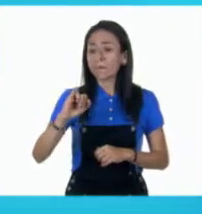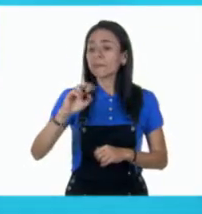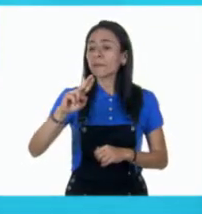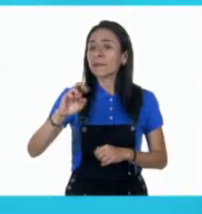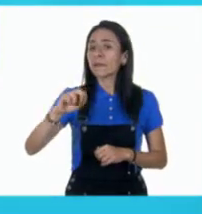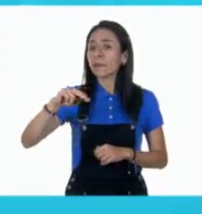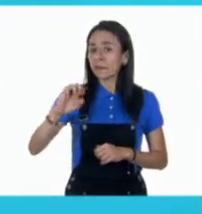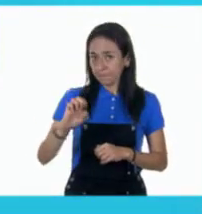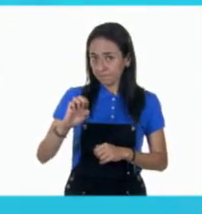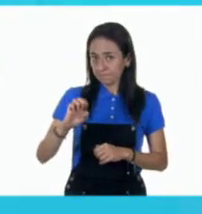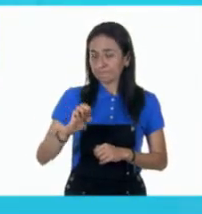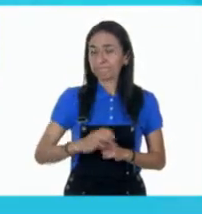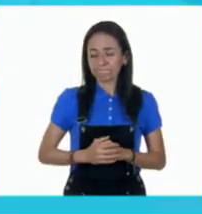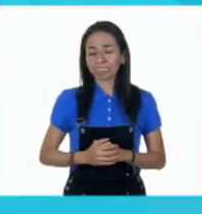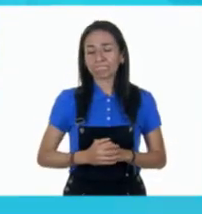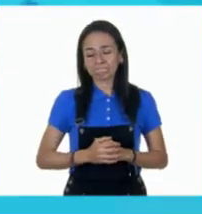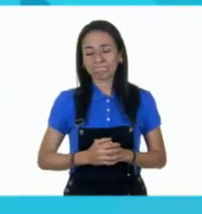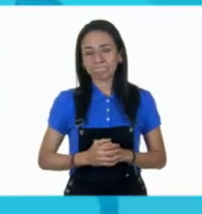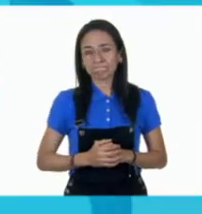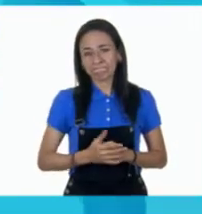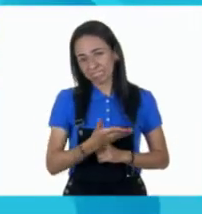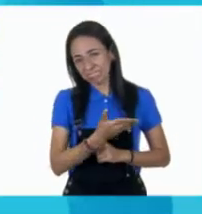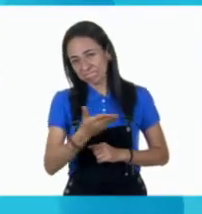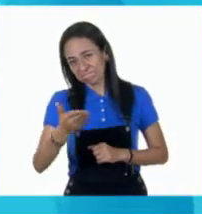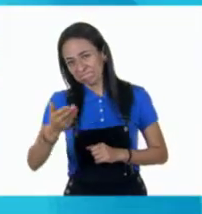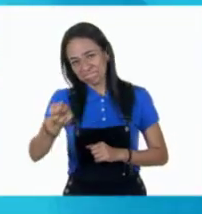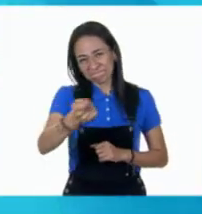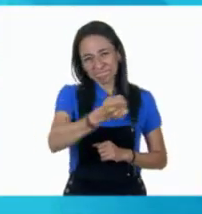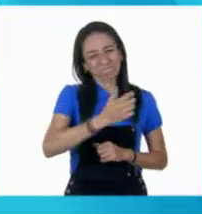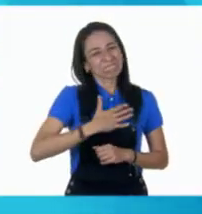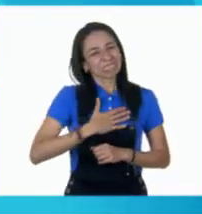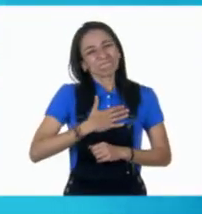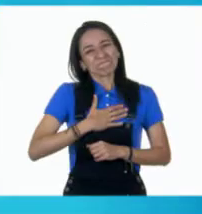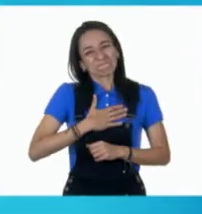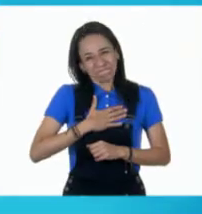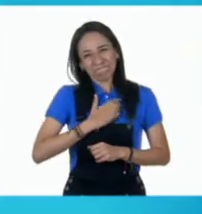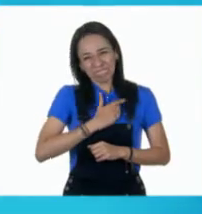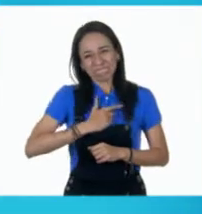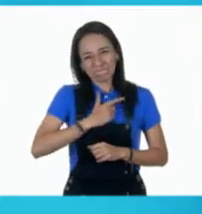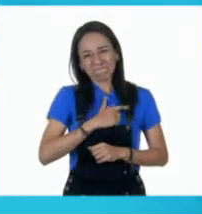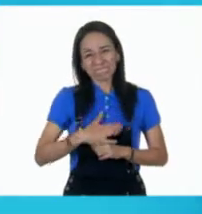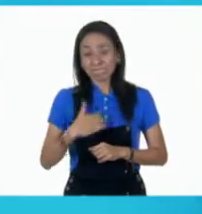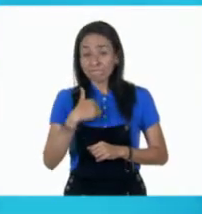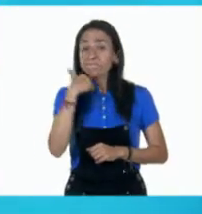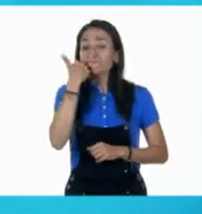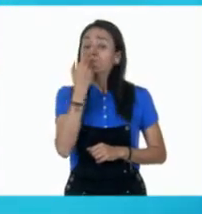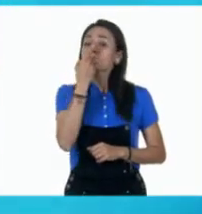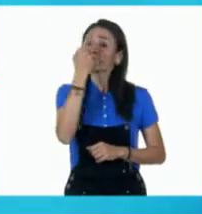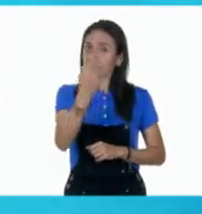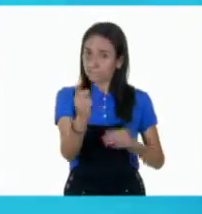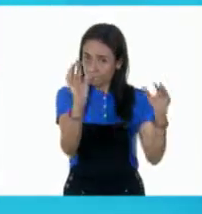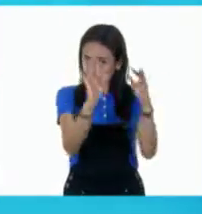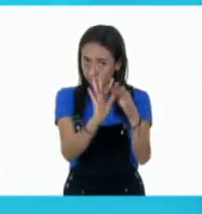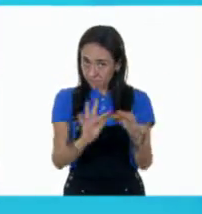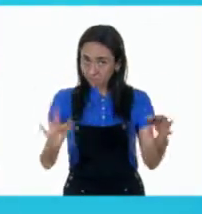Quetzali. Me da mucho gusto saludarlos. Quiero platicarles que